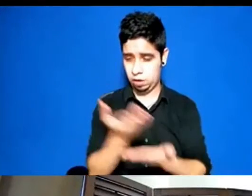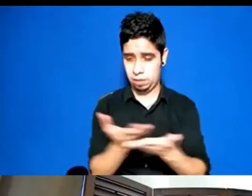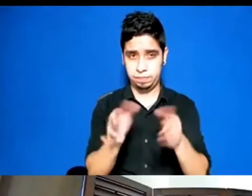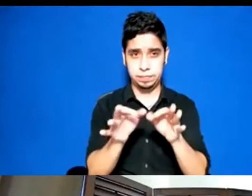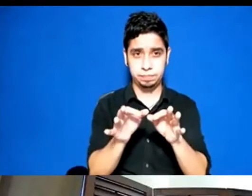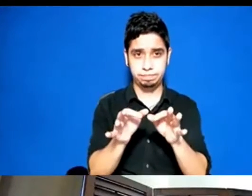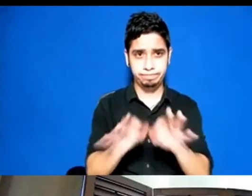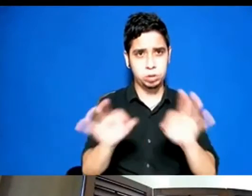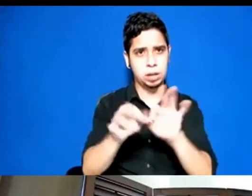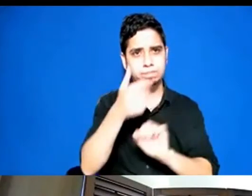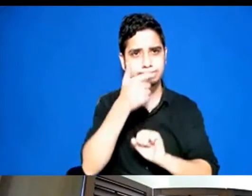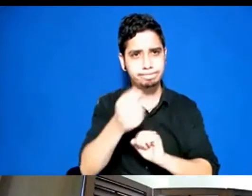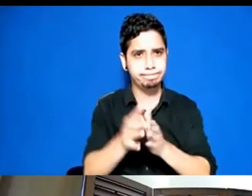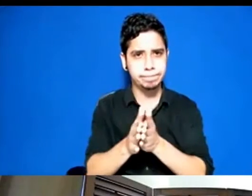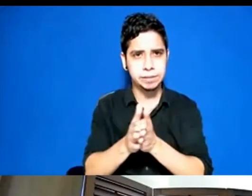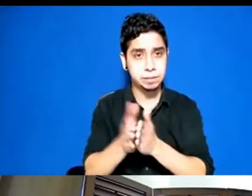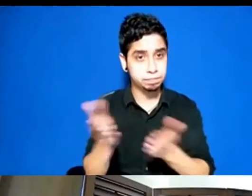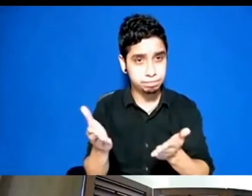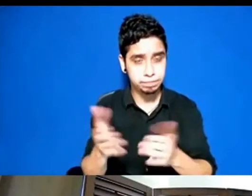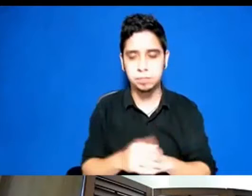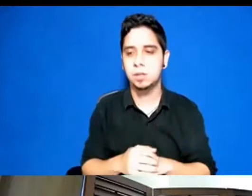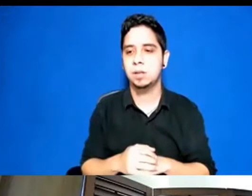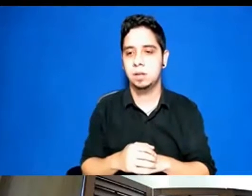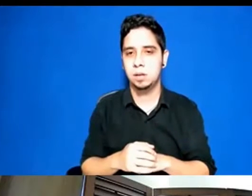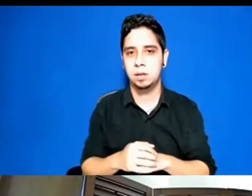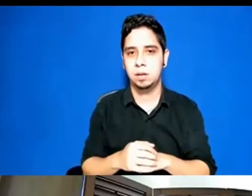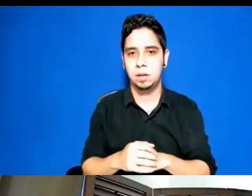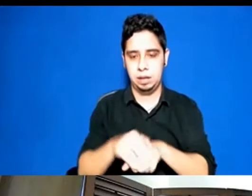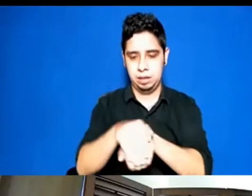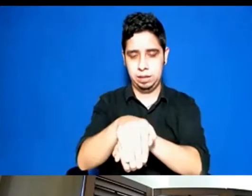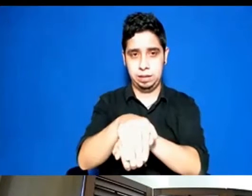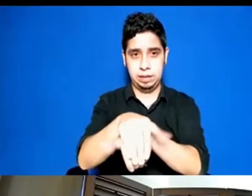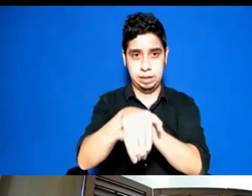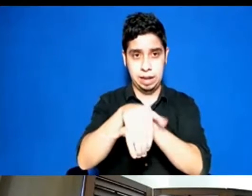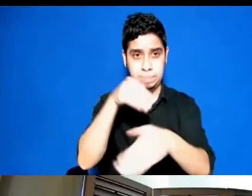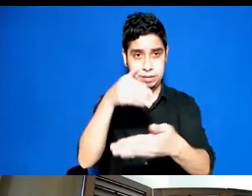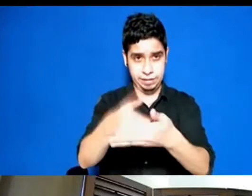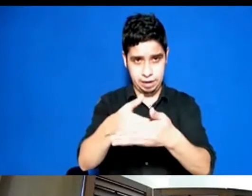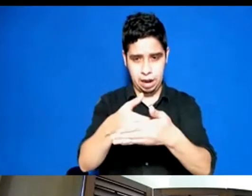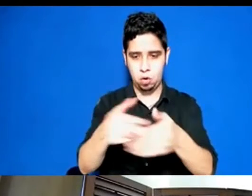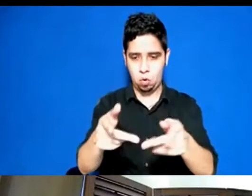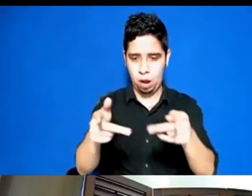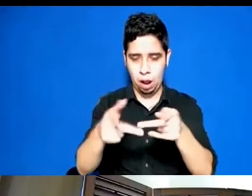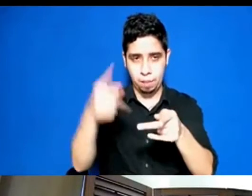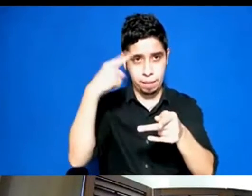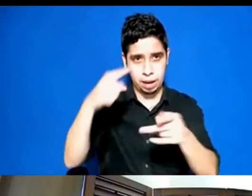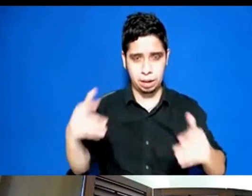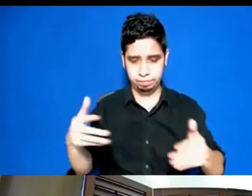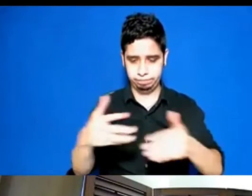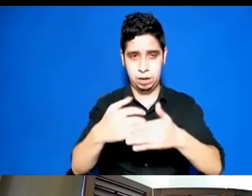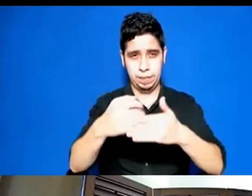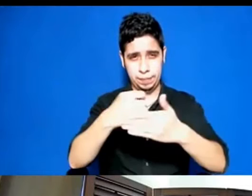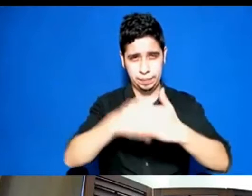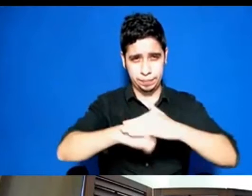es que cuando la tinglara anida, pone los huevos, lo pone, ¿verdad?, en